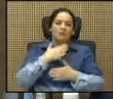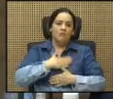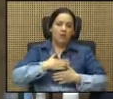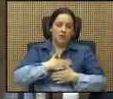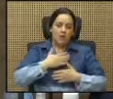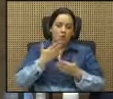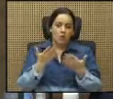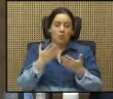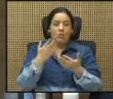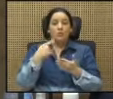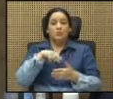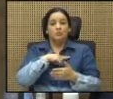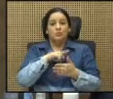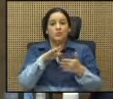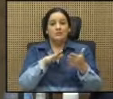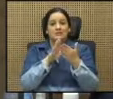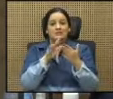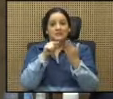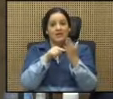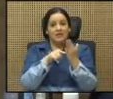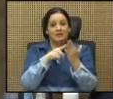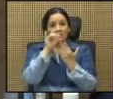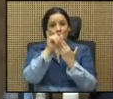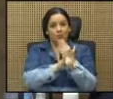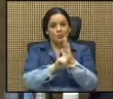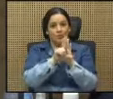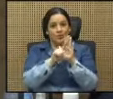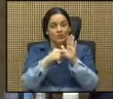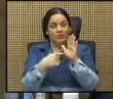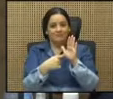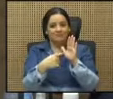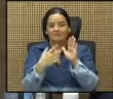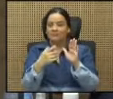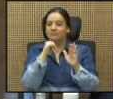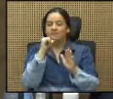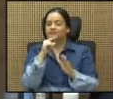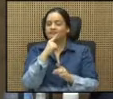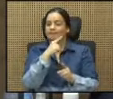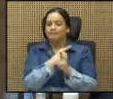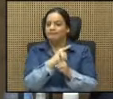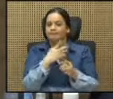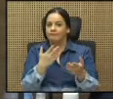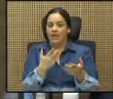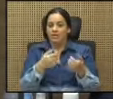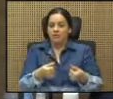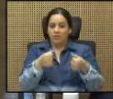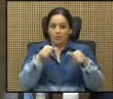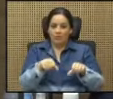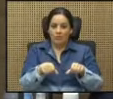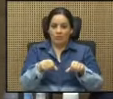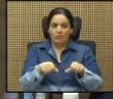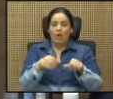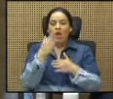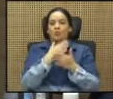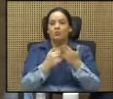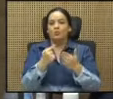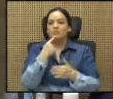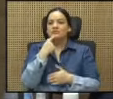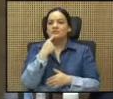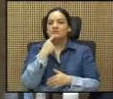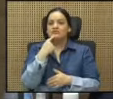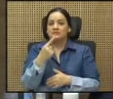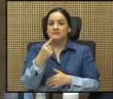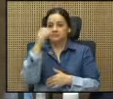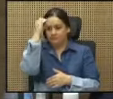encontramos nuevamente ante una propuesta de ley imprecisa, que según señalamientos de servicios técnicos,